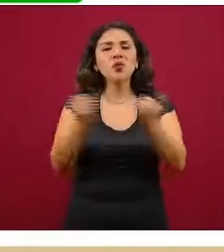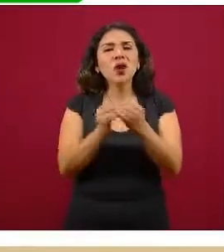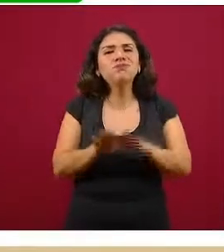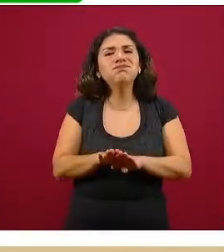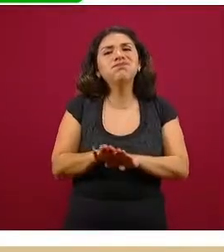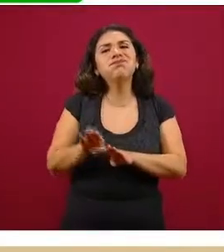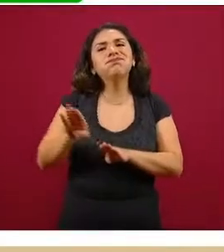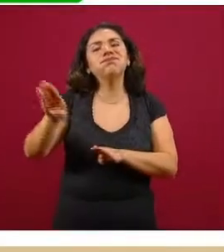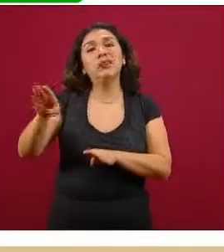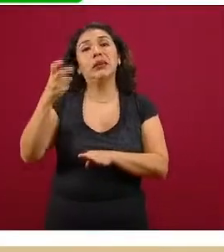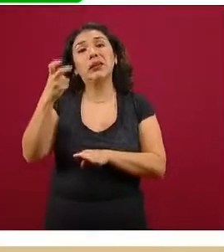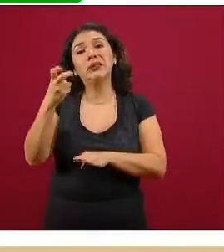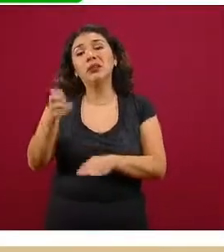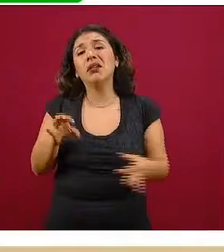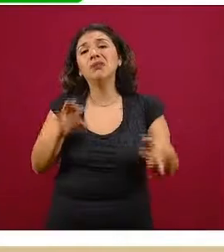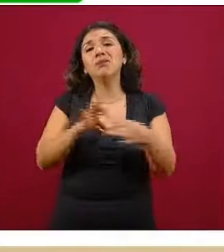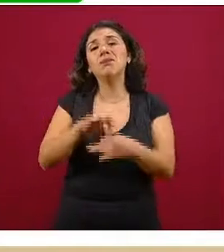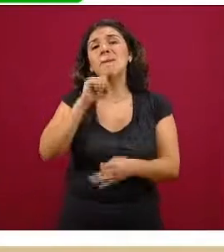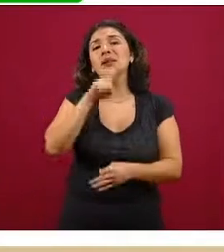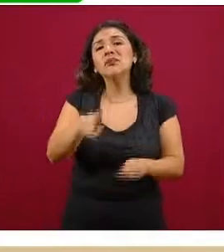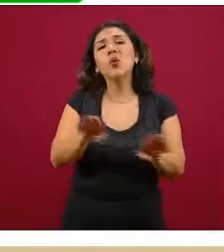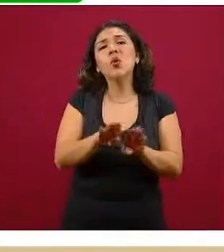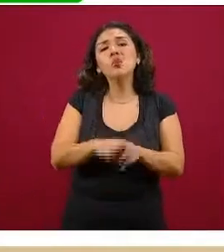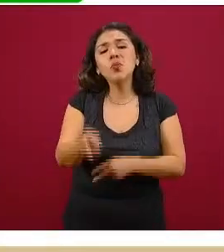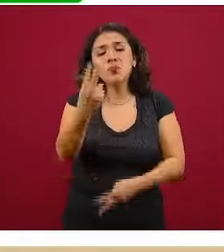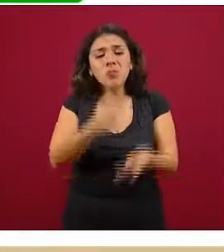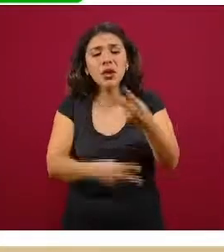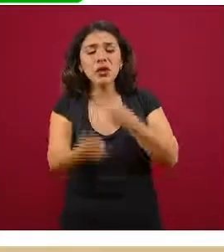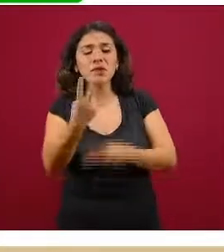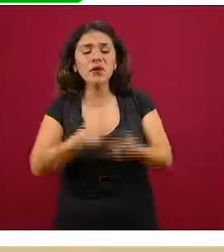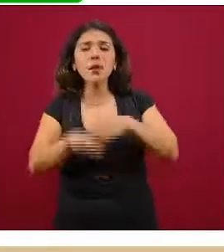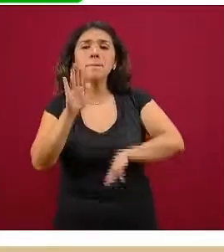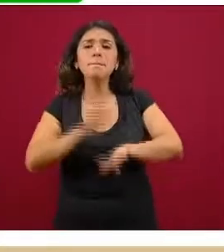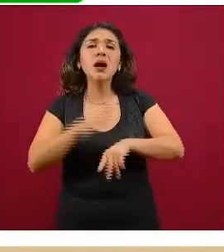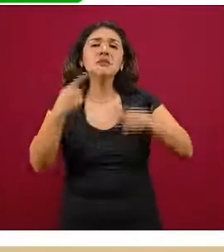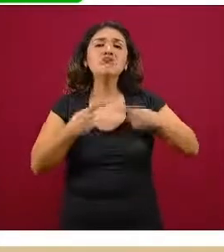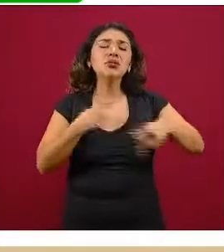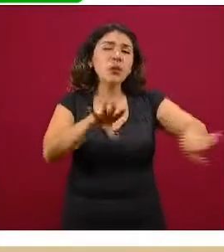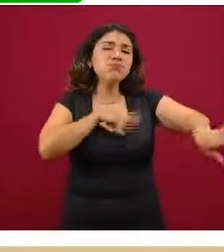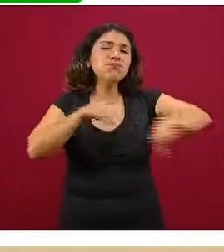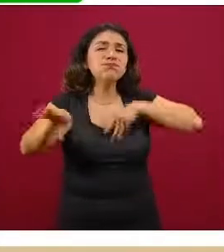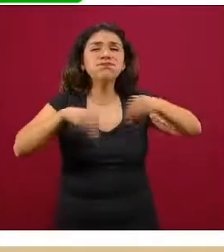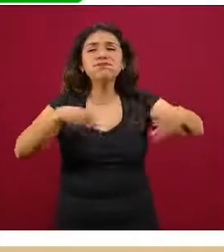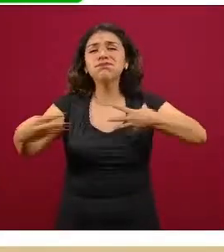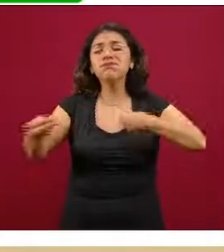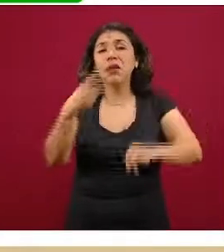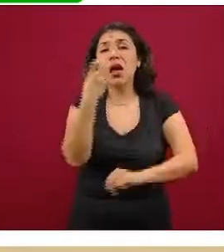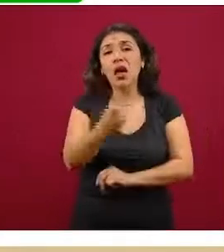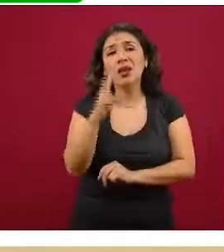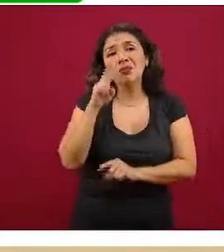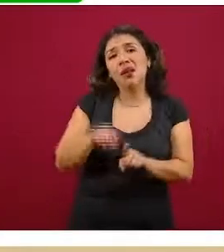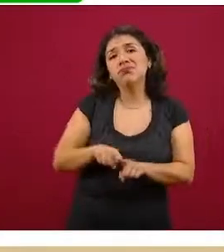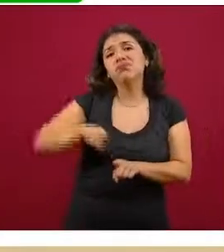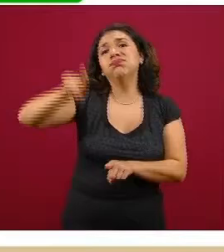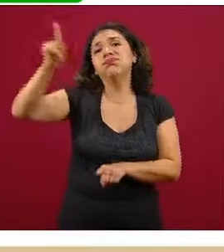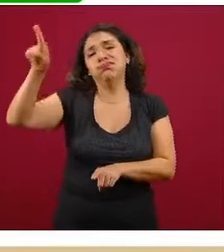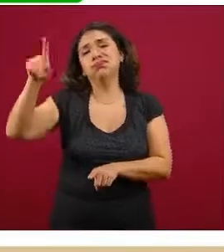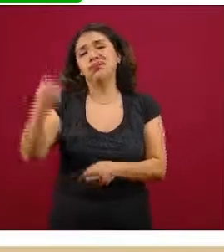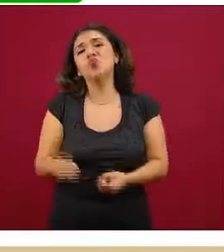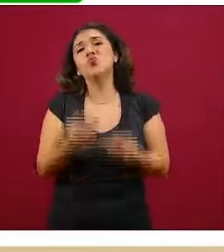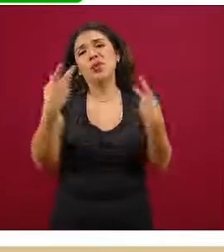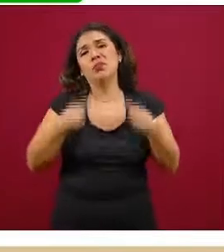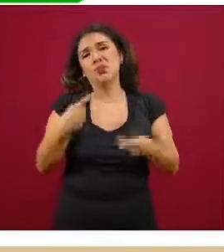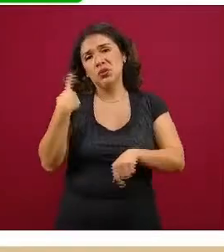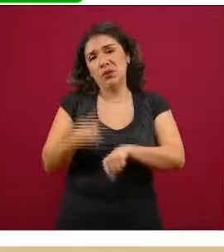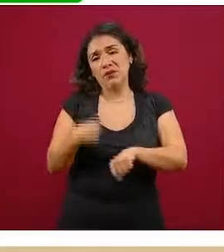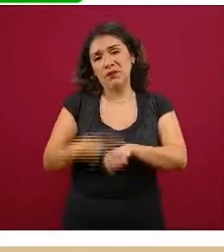esto lógicamente va de la mano con este incremento y esta alta velocidad de transmisión que vemos en la curva de los casos